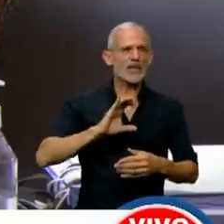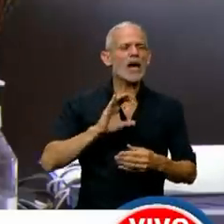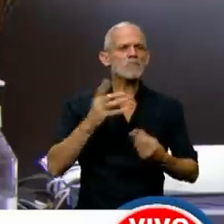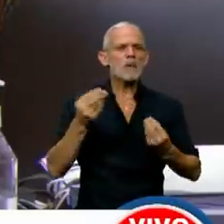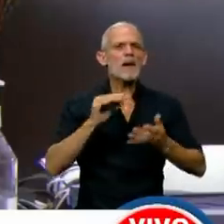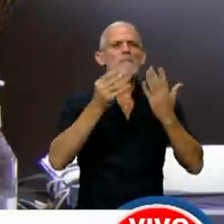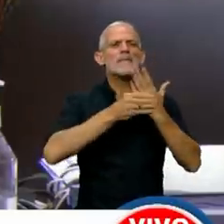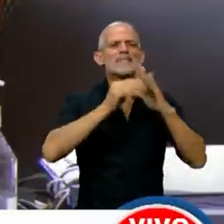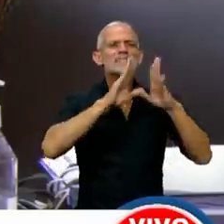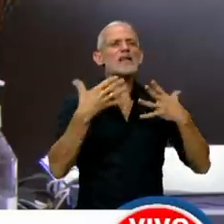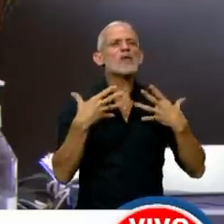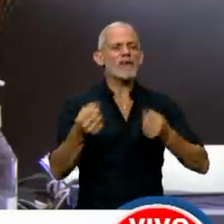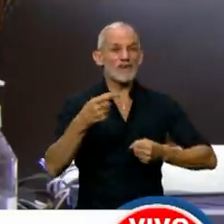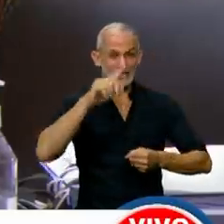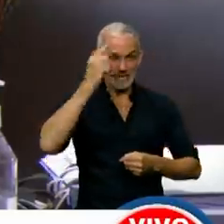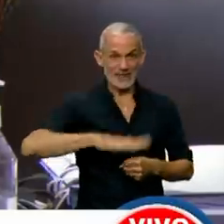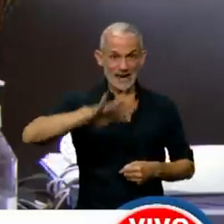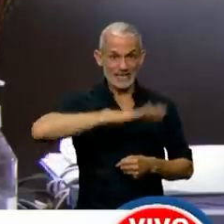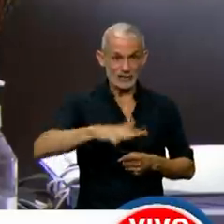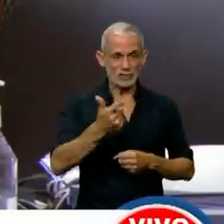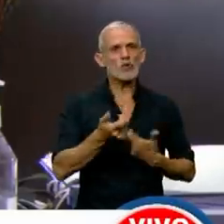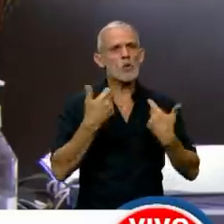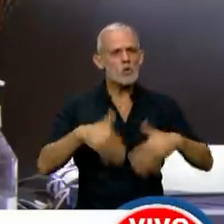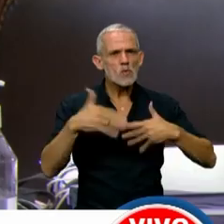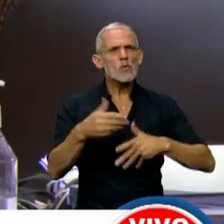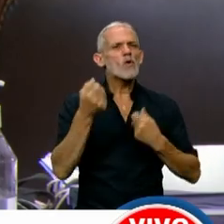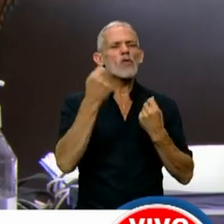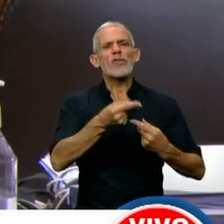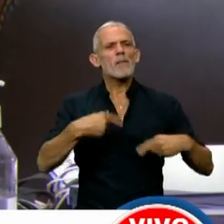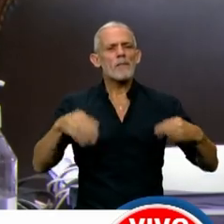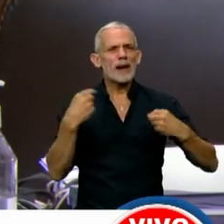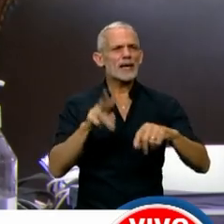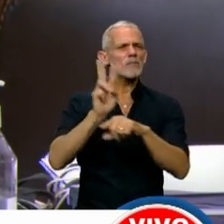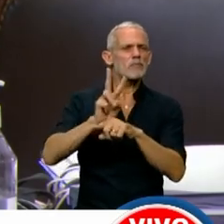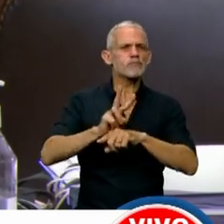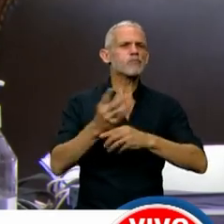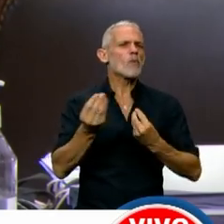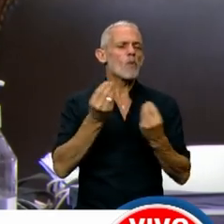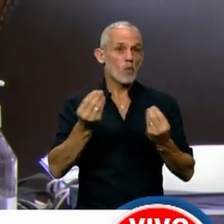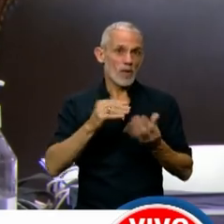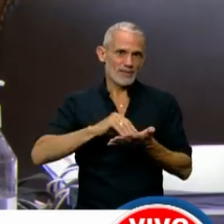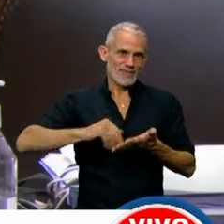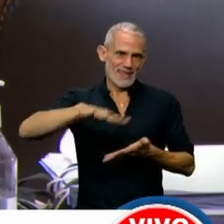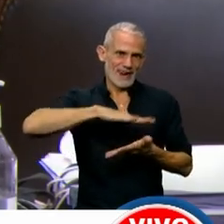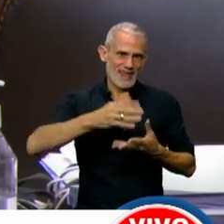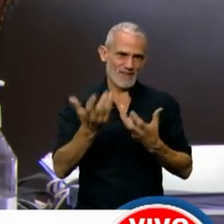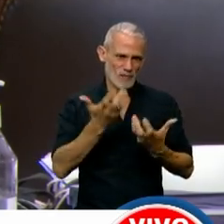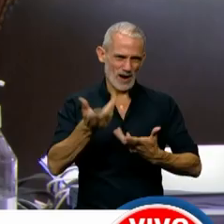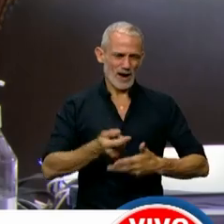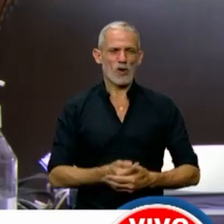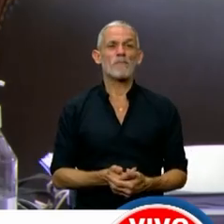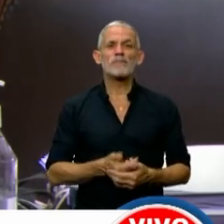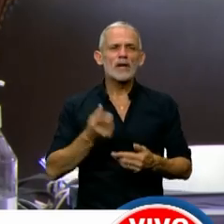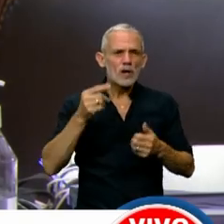al ministerio de defensa de la nación que tendrá una importancia importante esos fondos en nuestro territorio es por